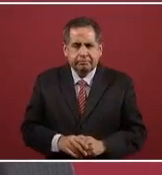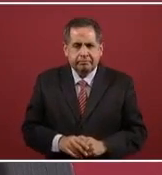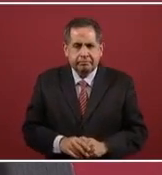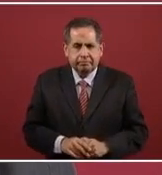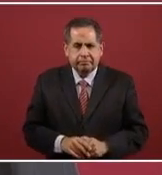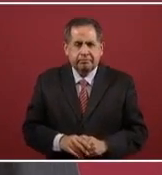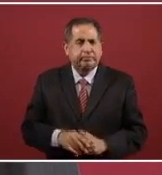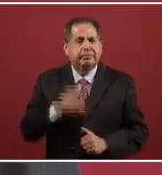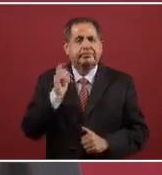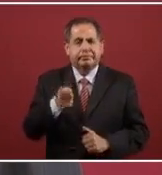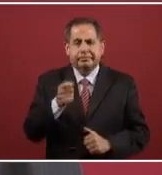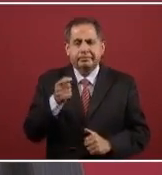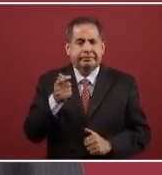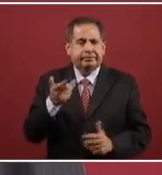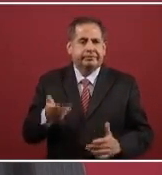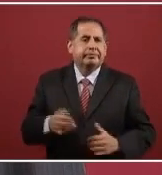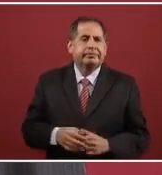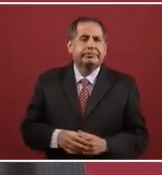Tiene que